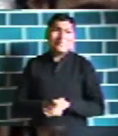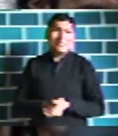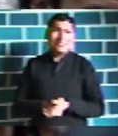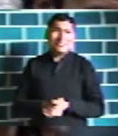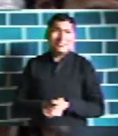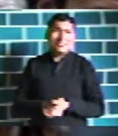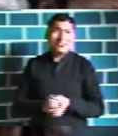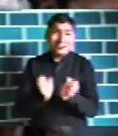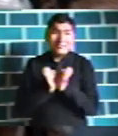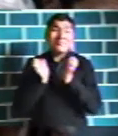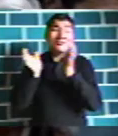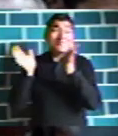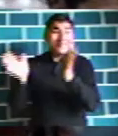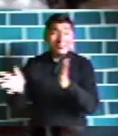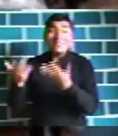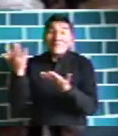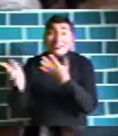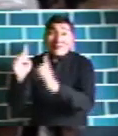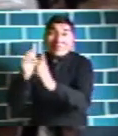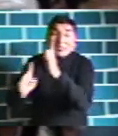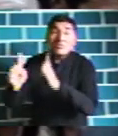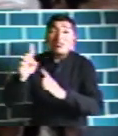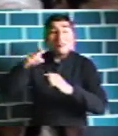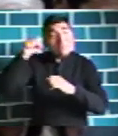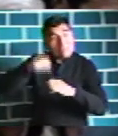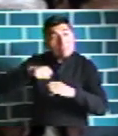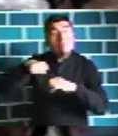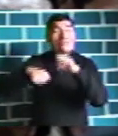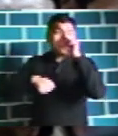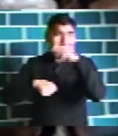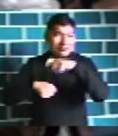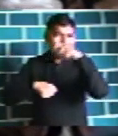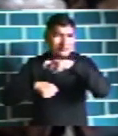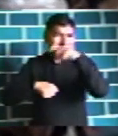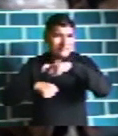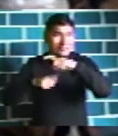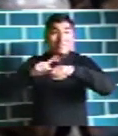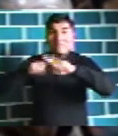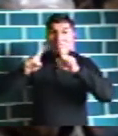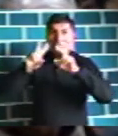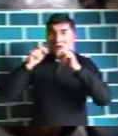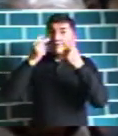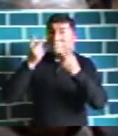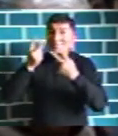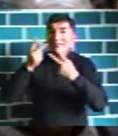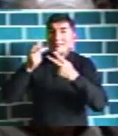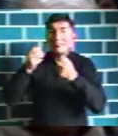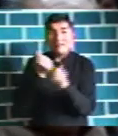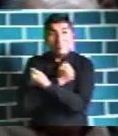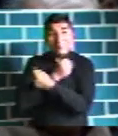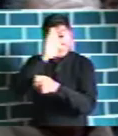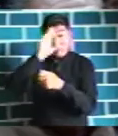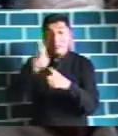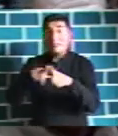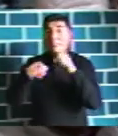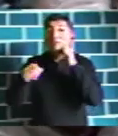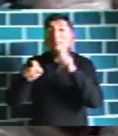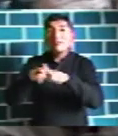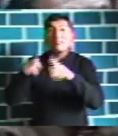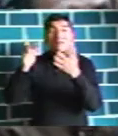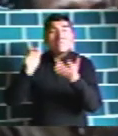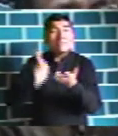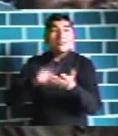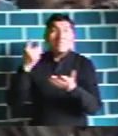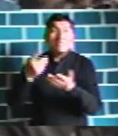en la mayoría de los casos hay algunos casos que sí pero no ven que queridos hermanos a veces nos estamos privando